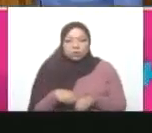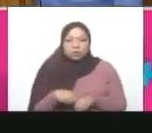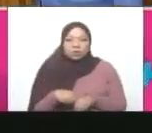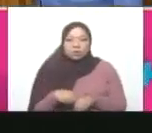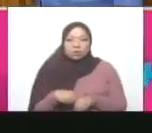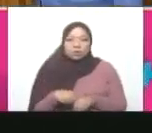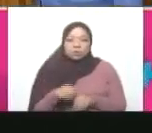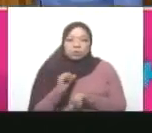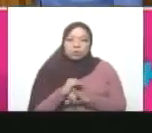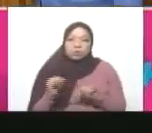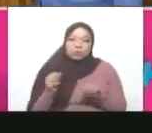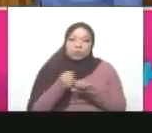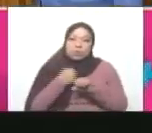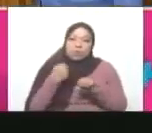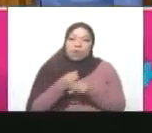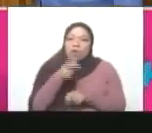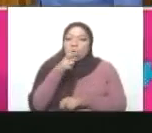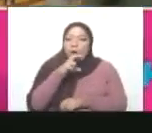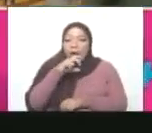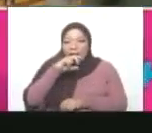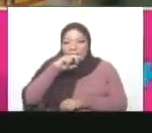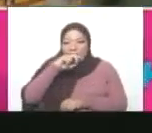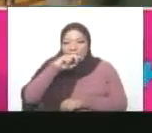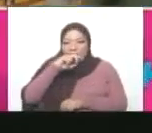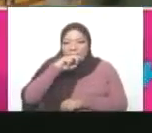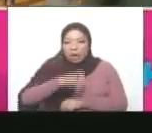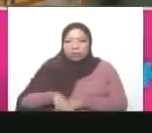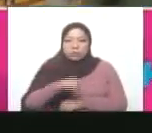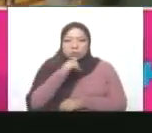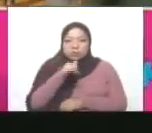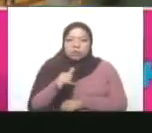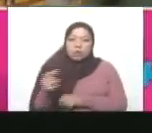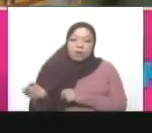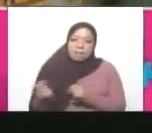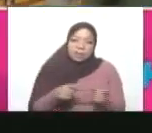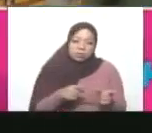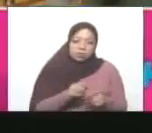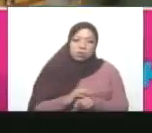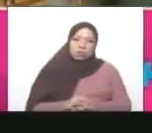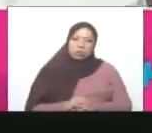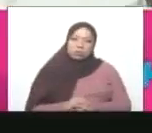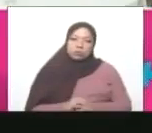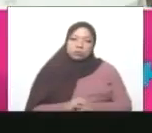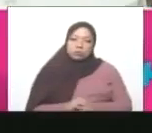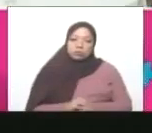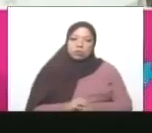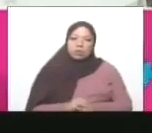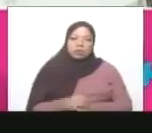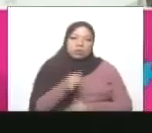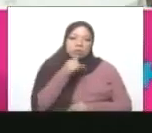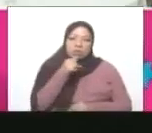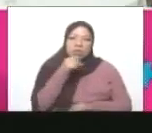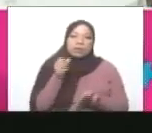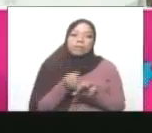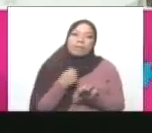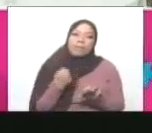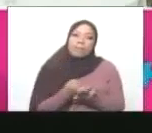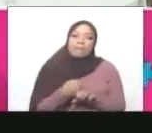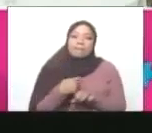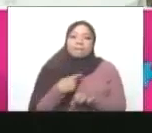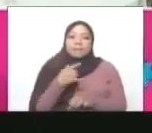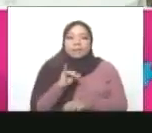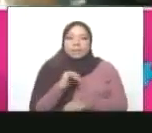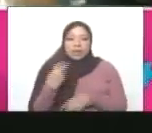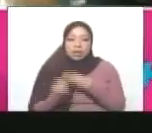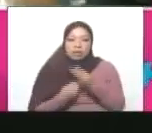tuvo Kurt Tick, que nos odiaba. Craig Feller nos amenazó con invadirnos. El jefe del Comando Sur del Pentágono,